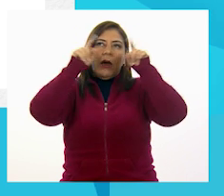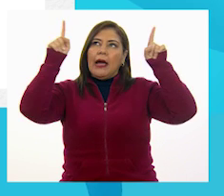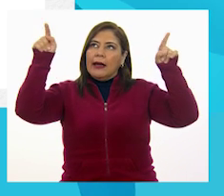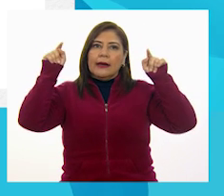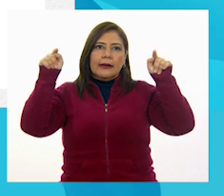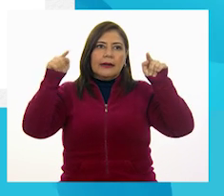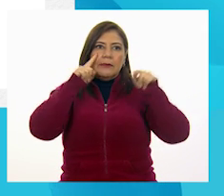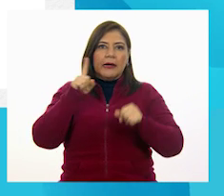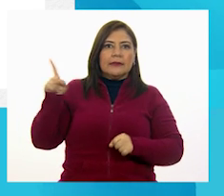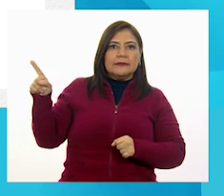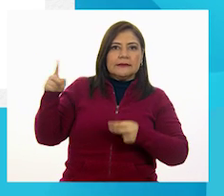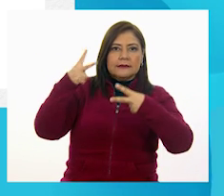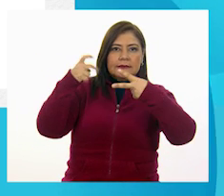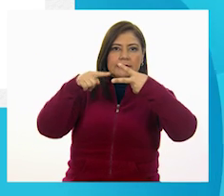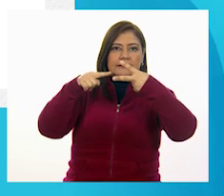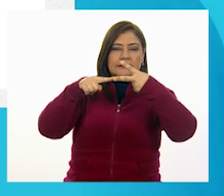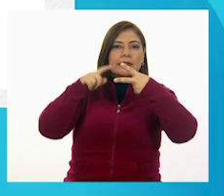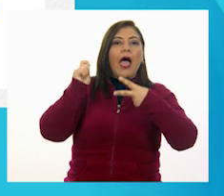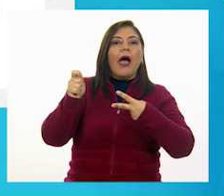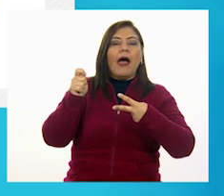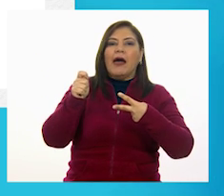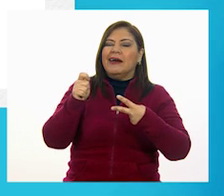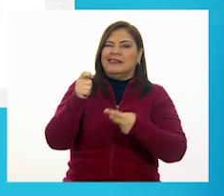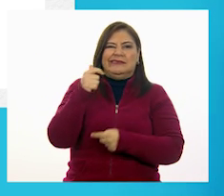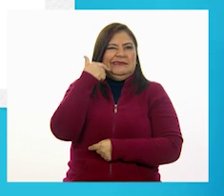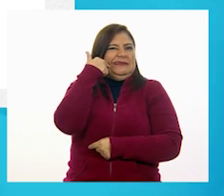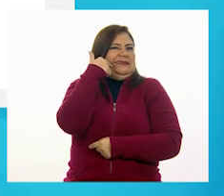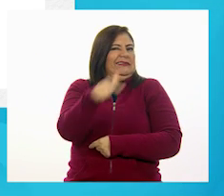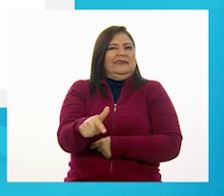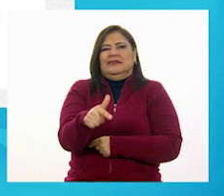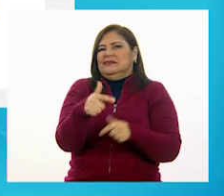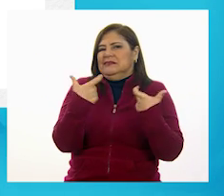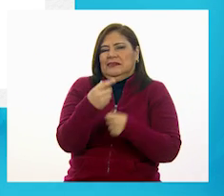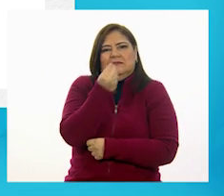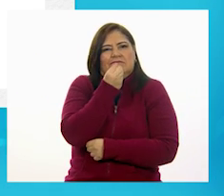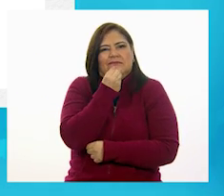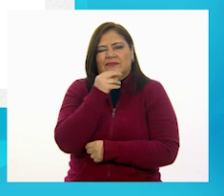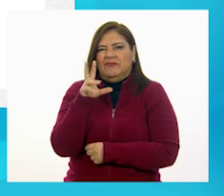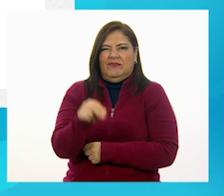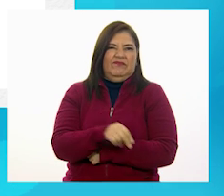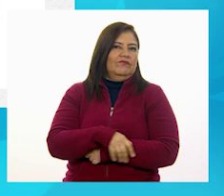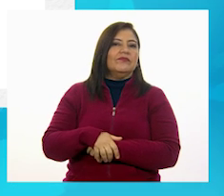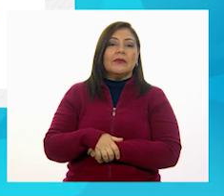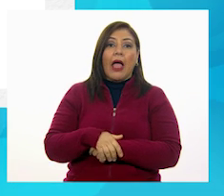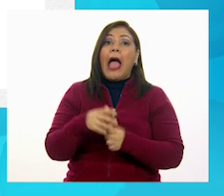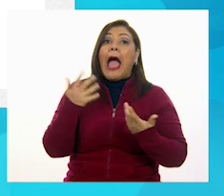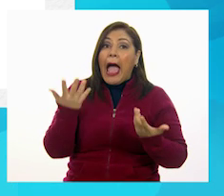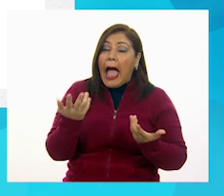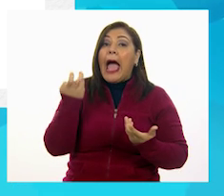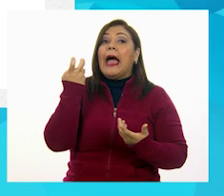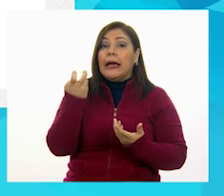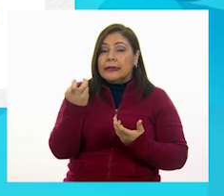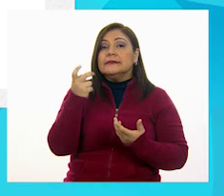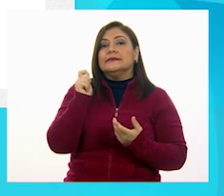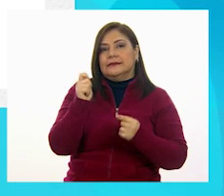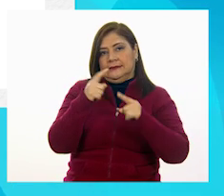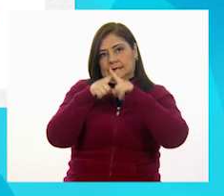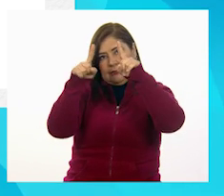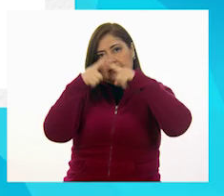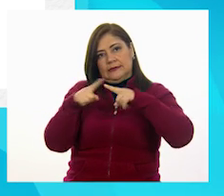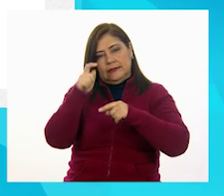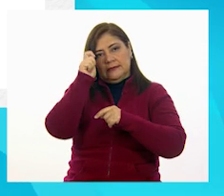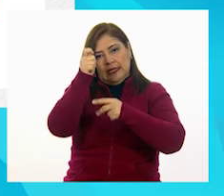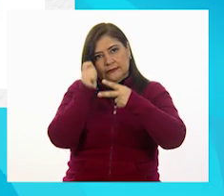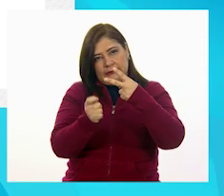signos de admiración, es no quiero comer pastel. Pues definitivamente no quiere comer pastel. ¿Verdad que sí? A ver, vamos a